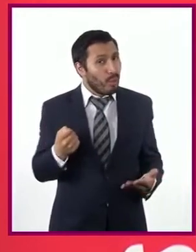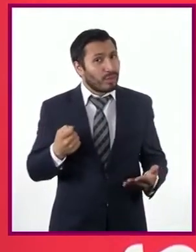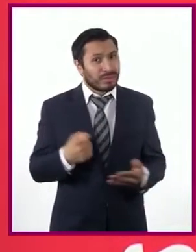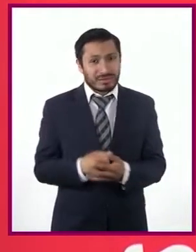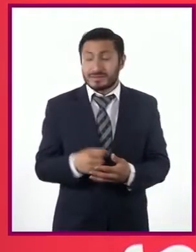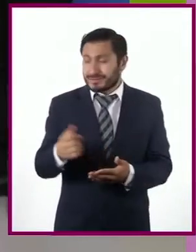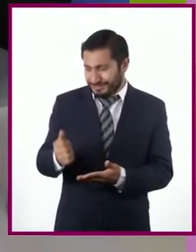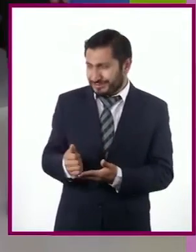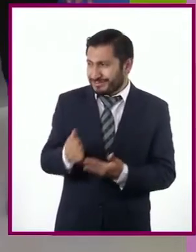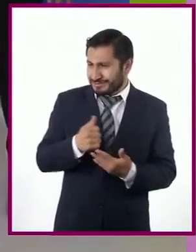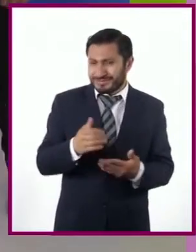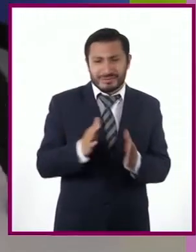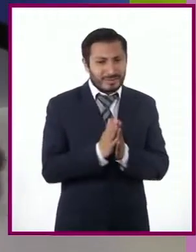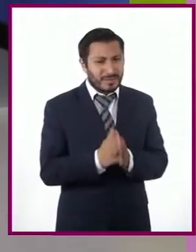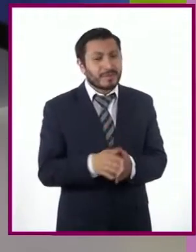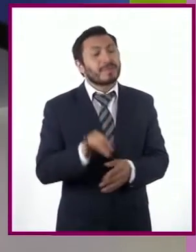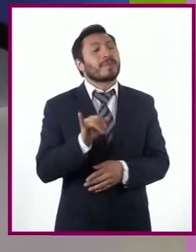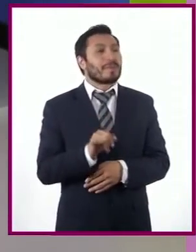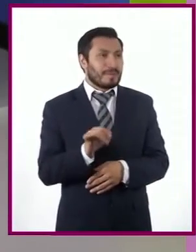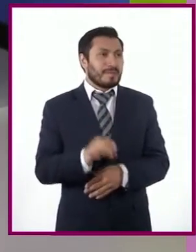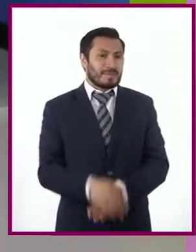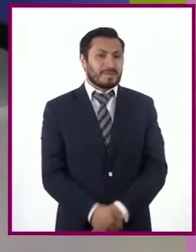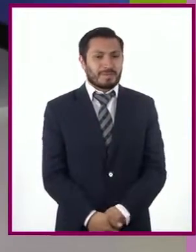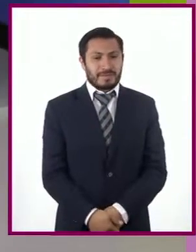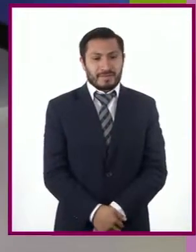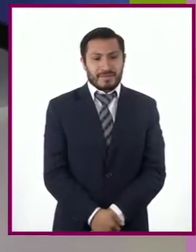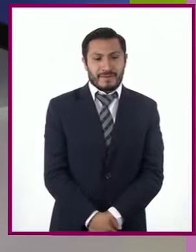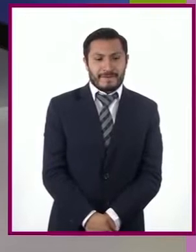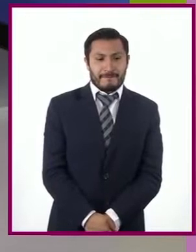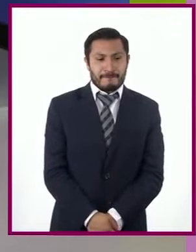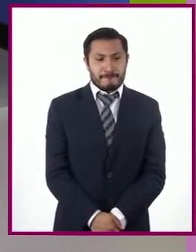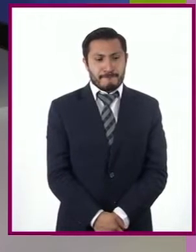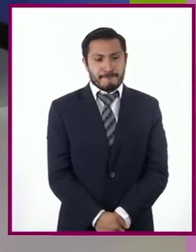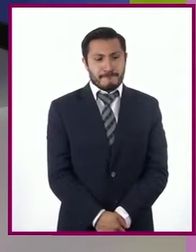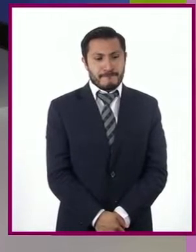¿Me ayuda, maestra? Claro que sí.